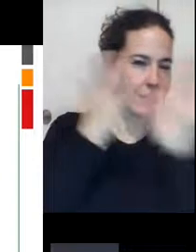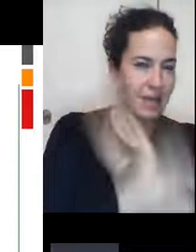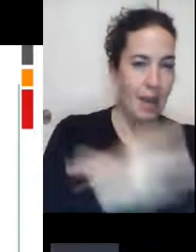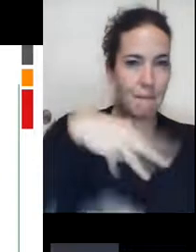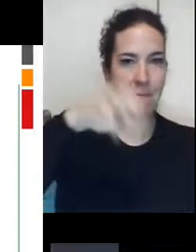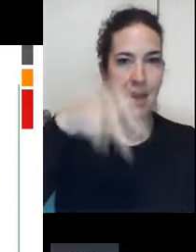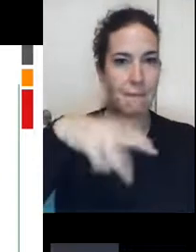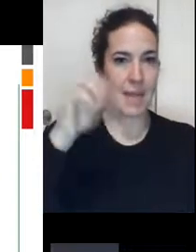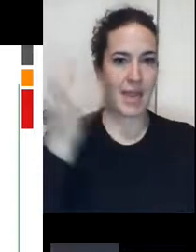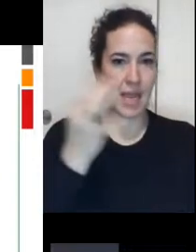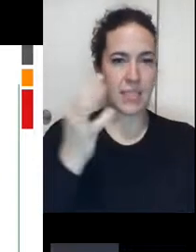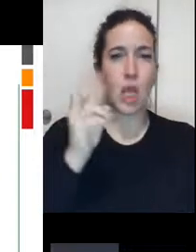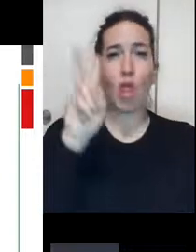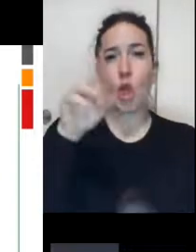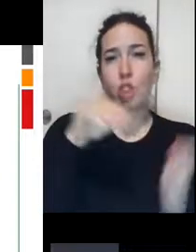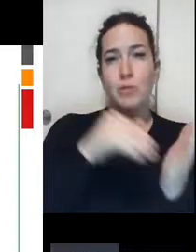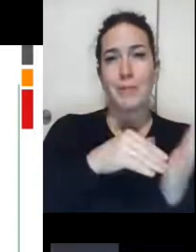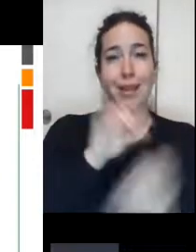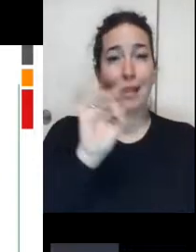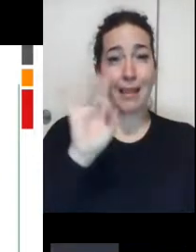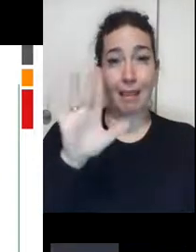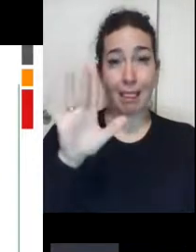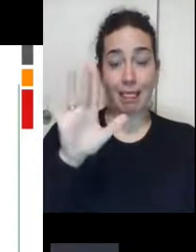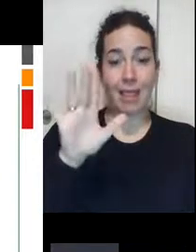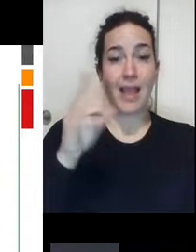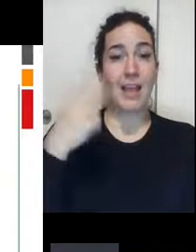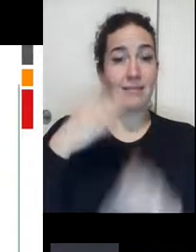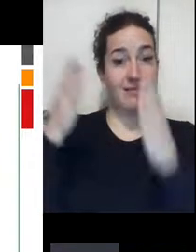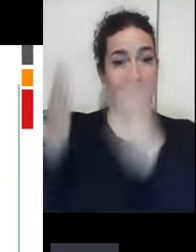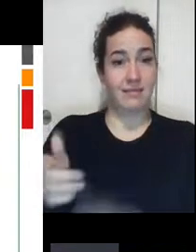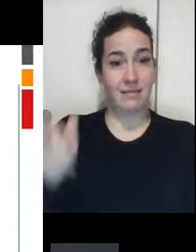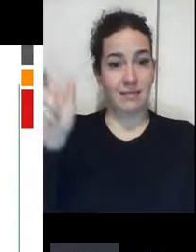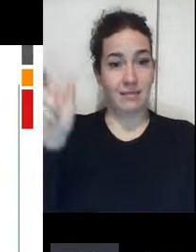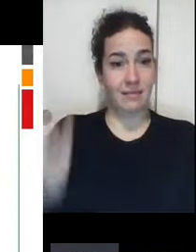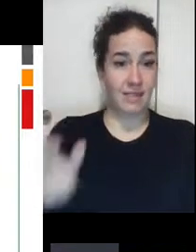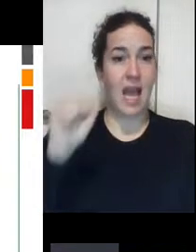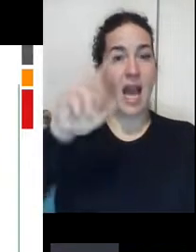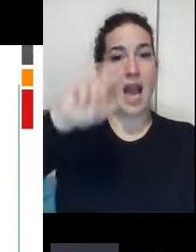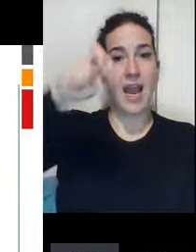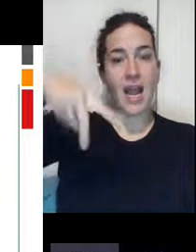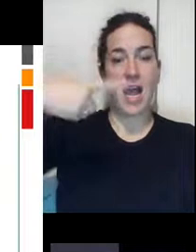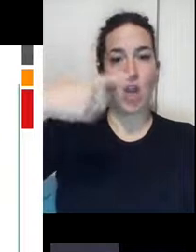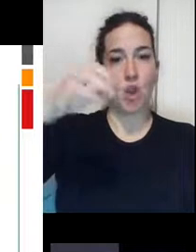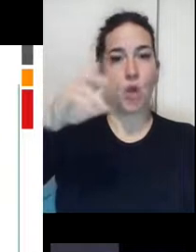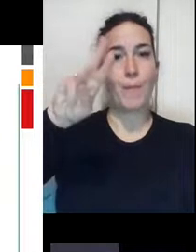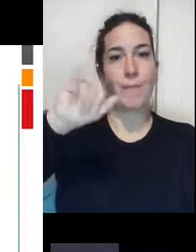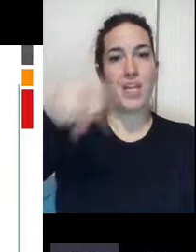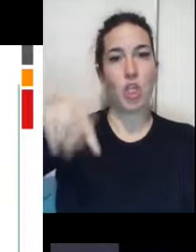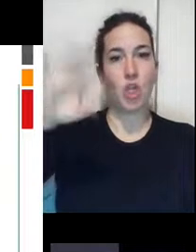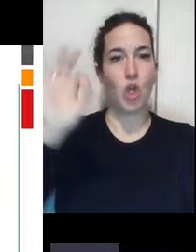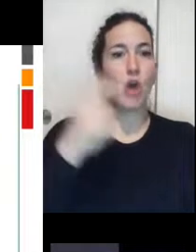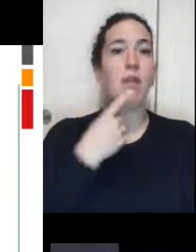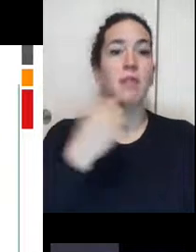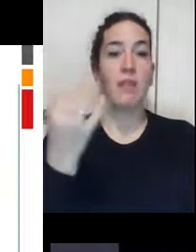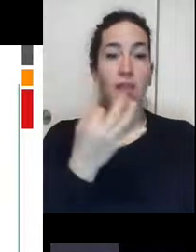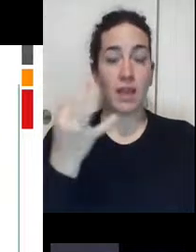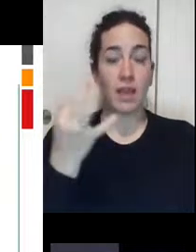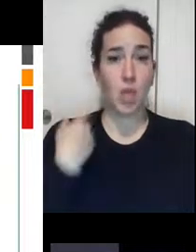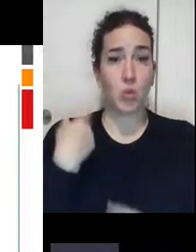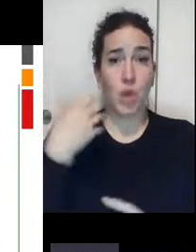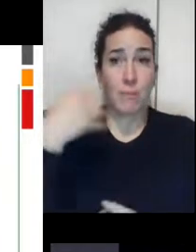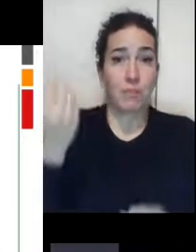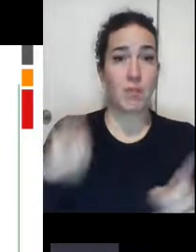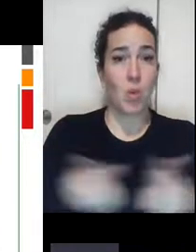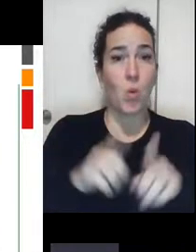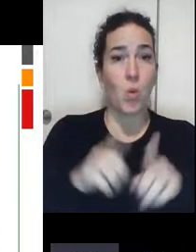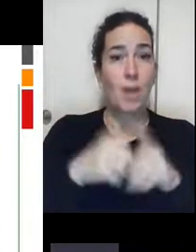desde el 2015, pues la de Arango Pinto, ¿no? Un meme es una unidad de información cultural que se transmite de un individuo a otro, de una